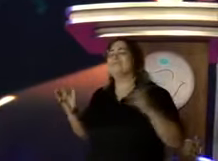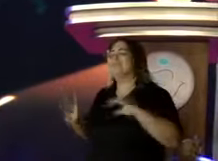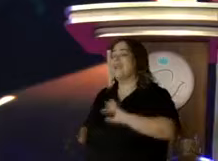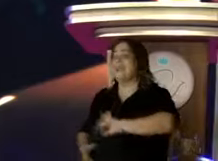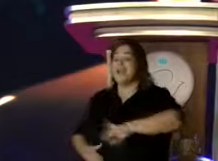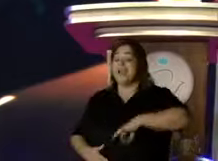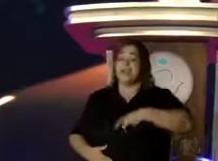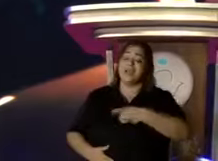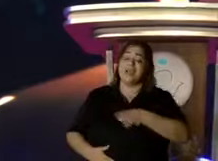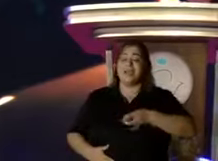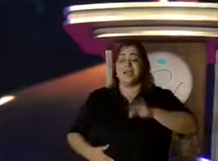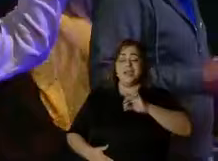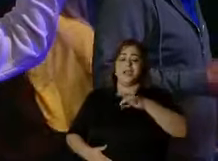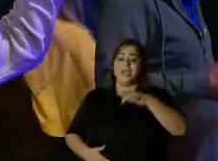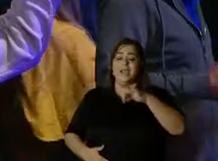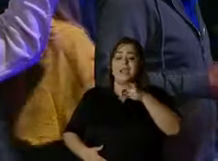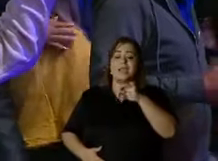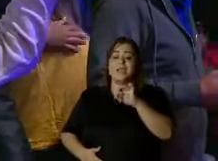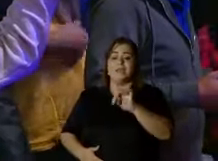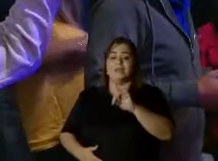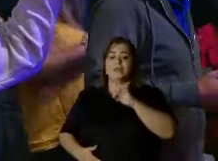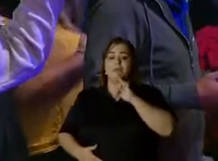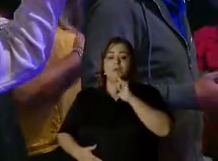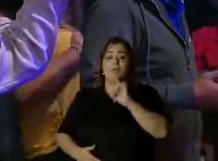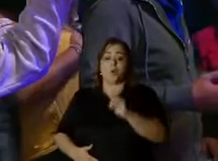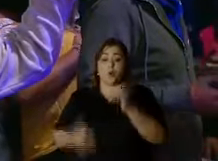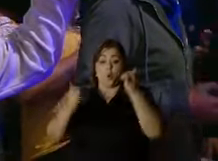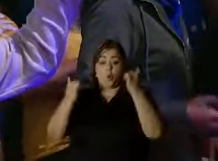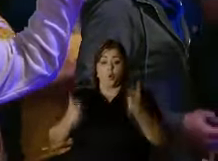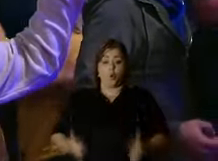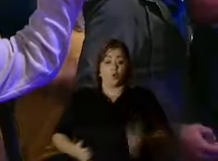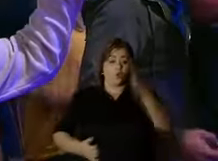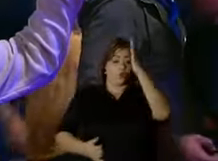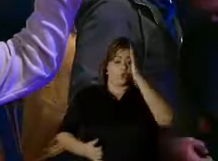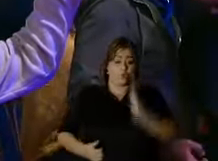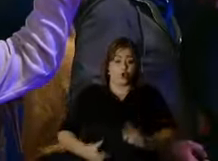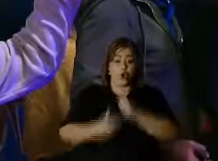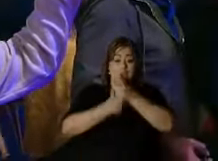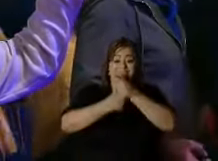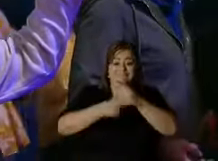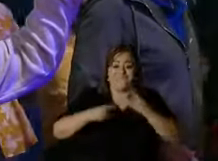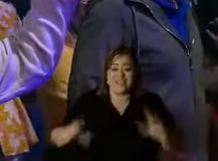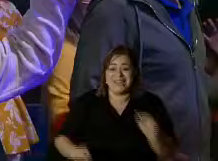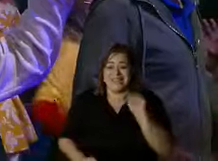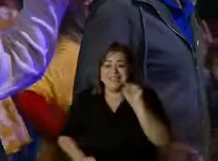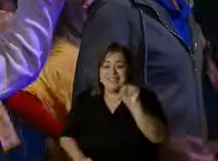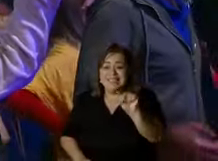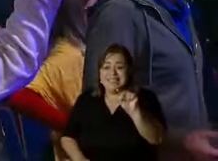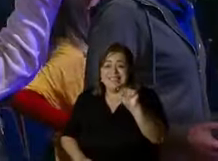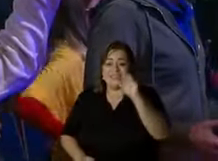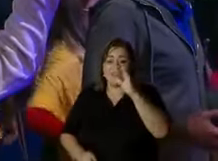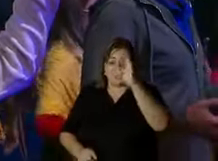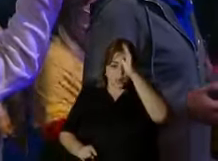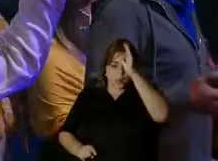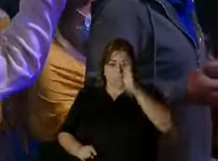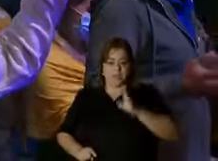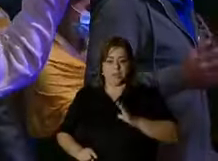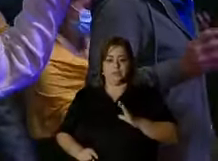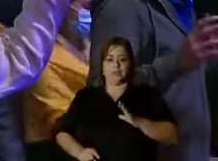te liberta hoy, Él te liberta hoy, Él te liberta hoy. Eres libre, eres libre.